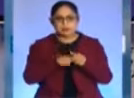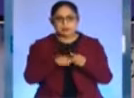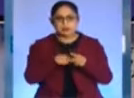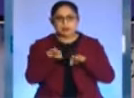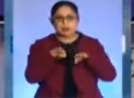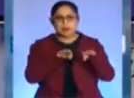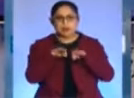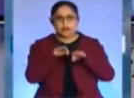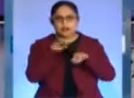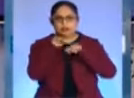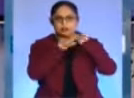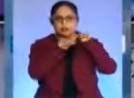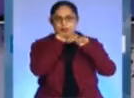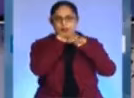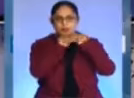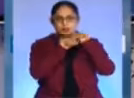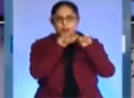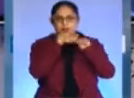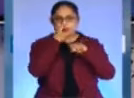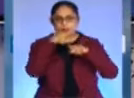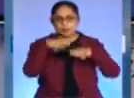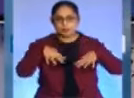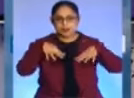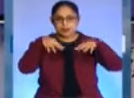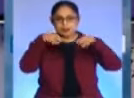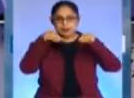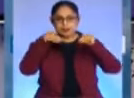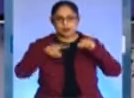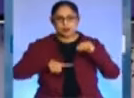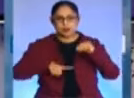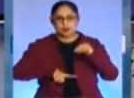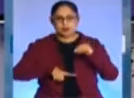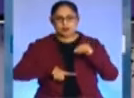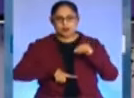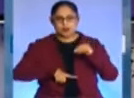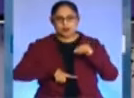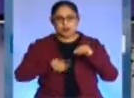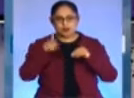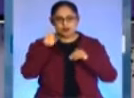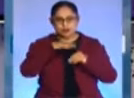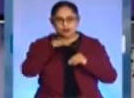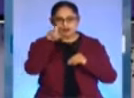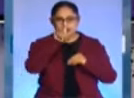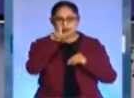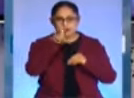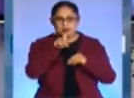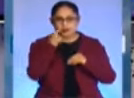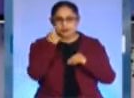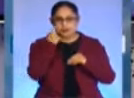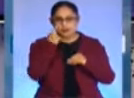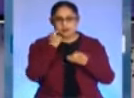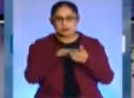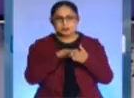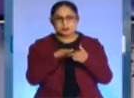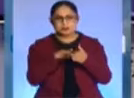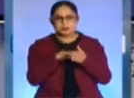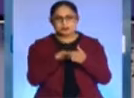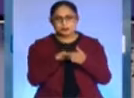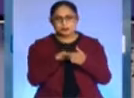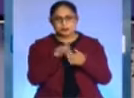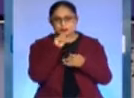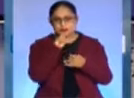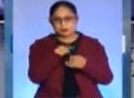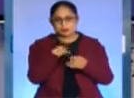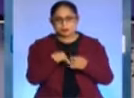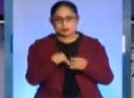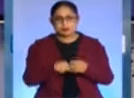de restauración y conservación de Palacio de Gobierno, inmueble afectado por las pintas de manifestaciones realizadas en la